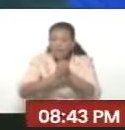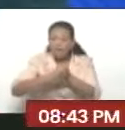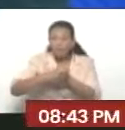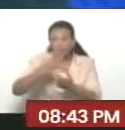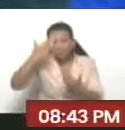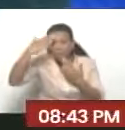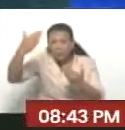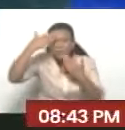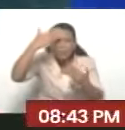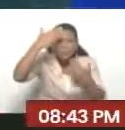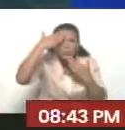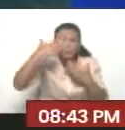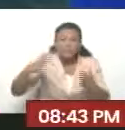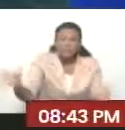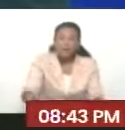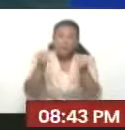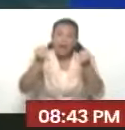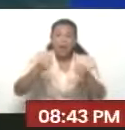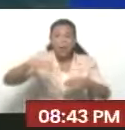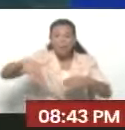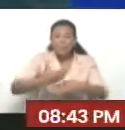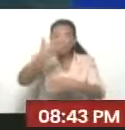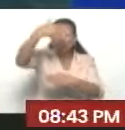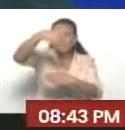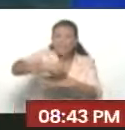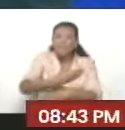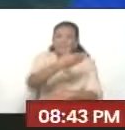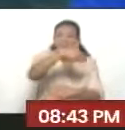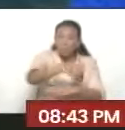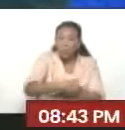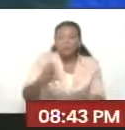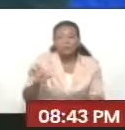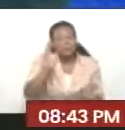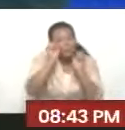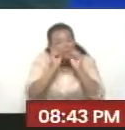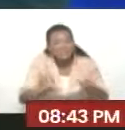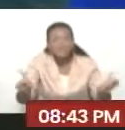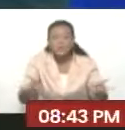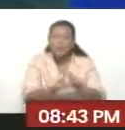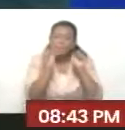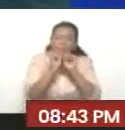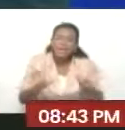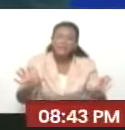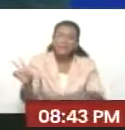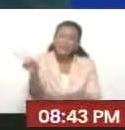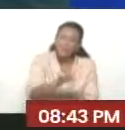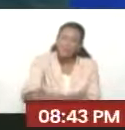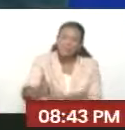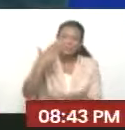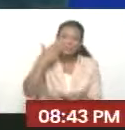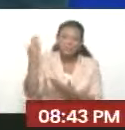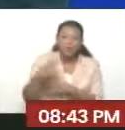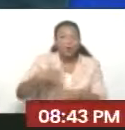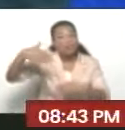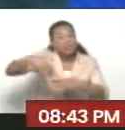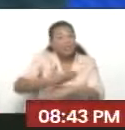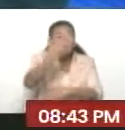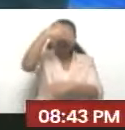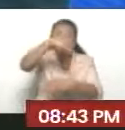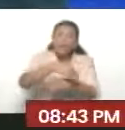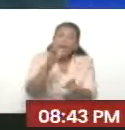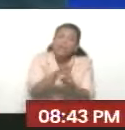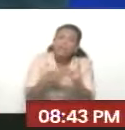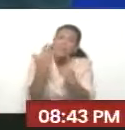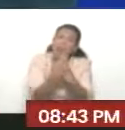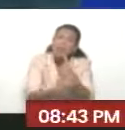pescadores, salvaron a los delfines. Esos son bendiciones para ustedes y para Venezuela, porque los delfines son un